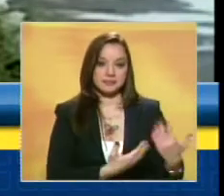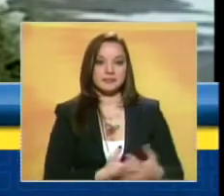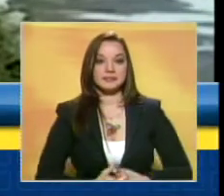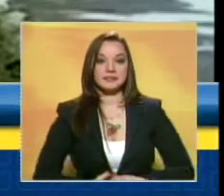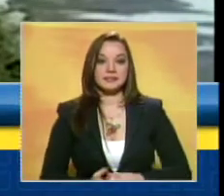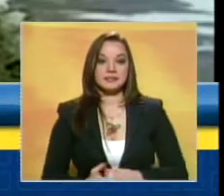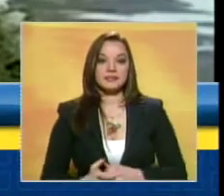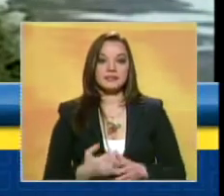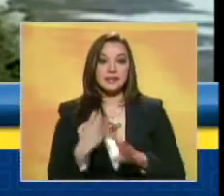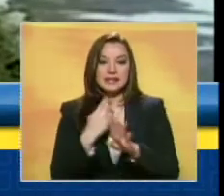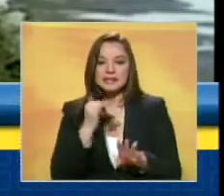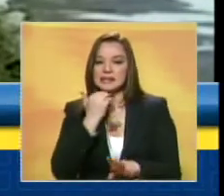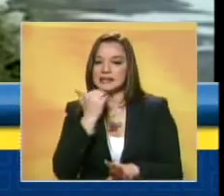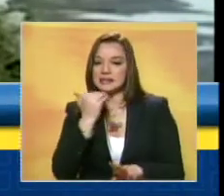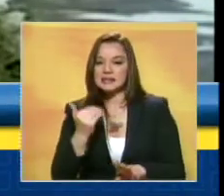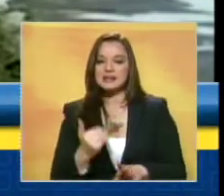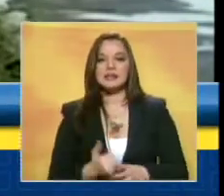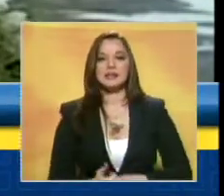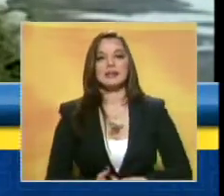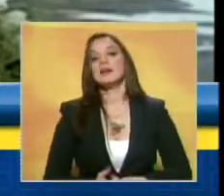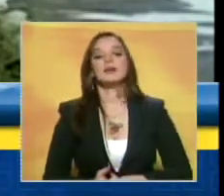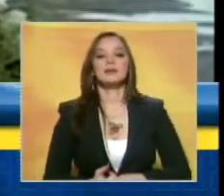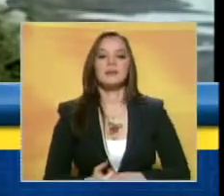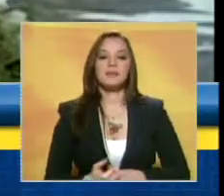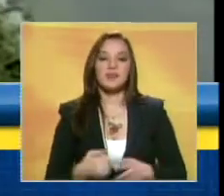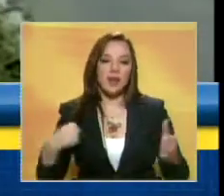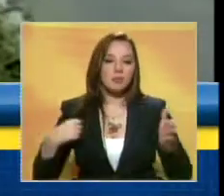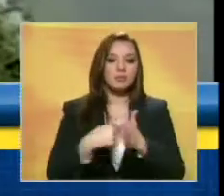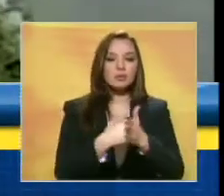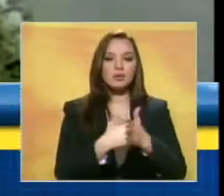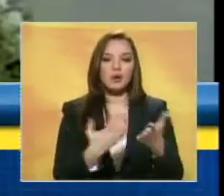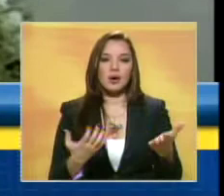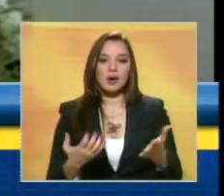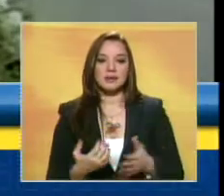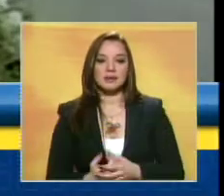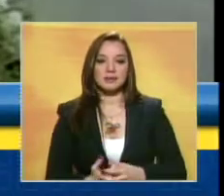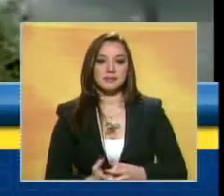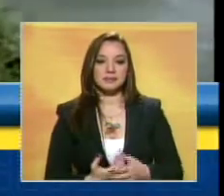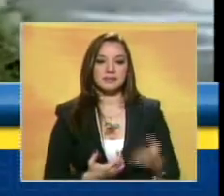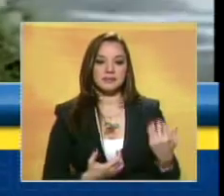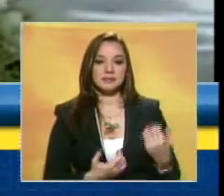columna muy cerca de ellos. El siniestro ocurrió